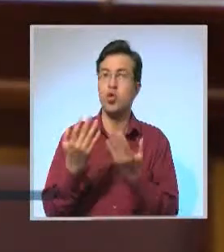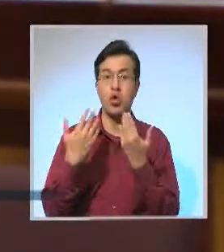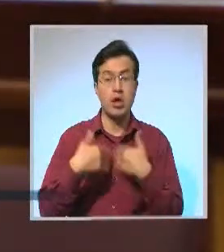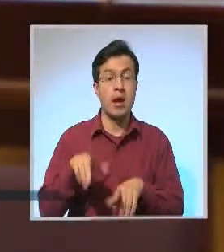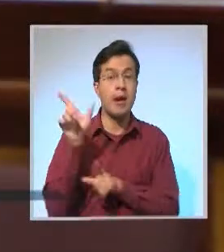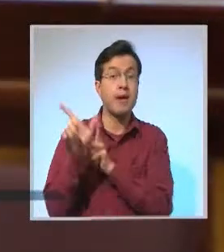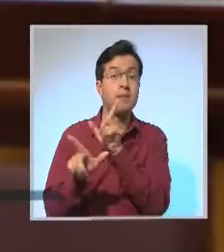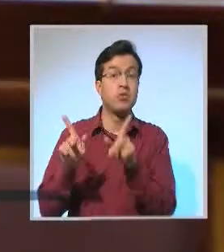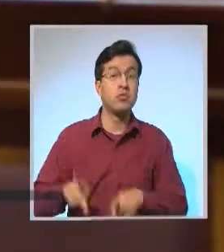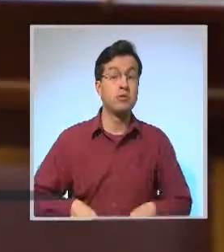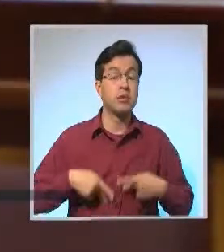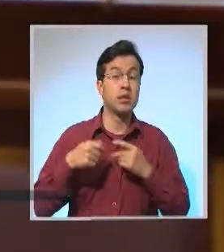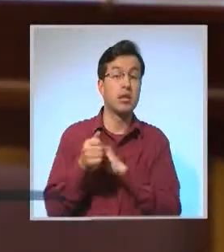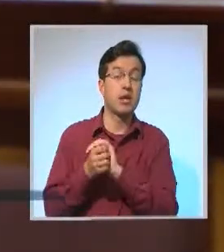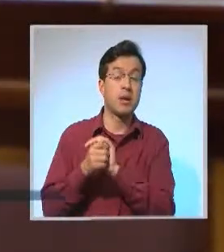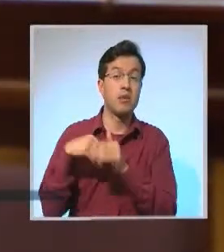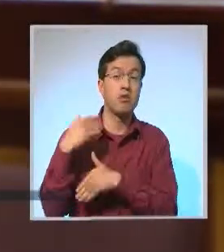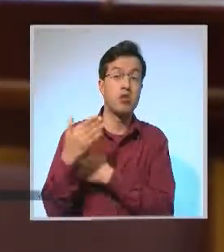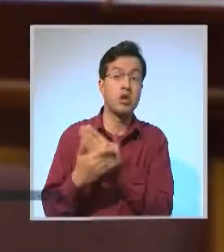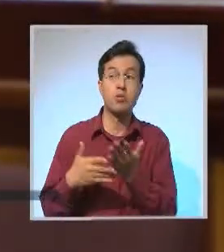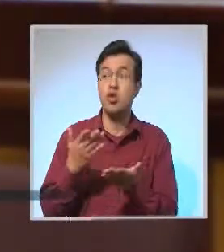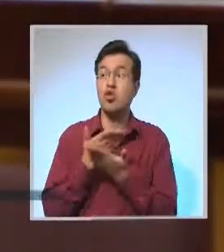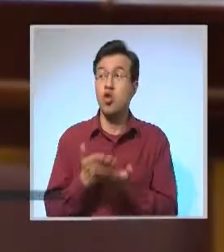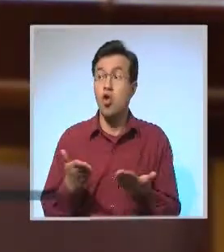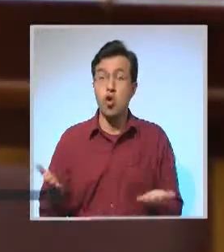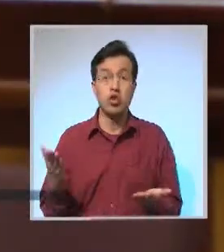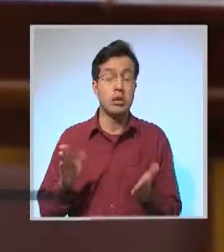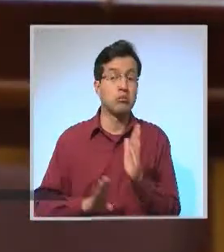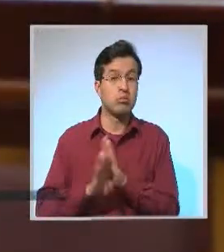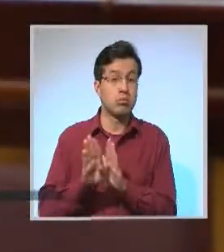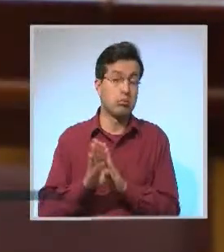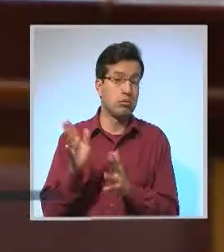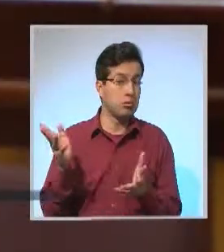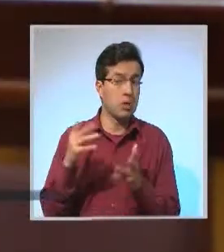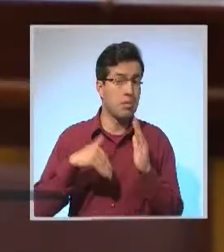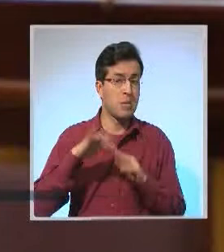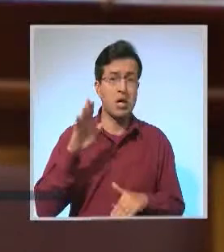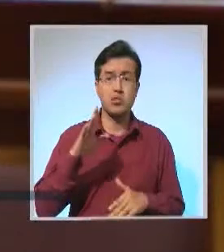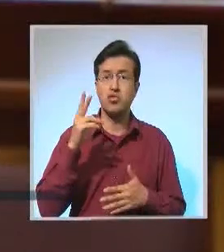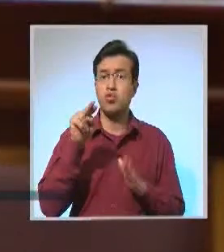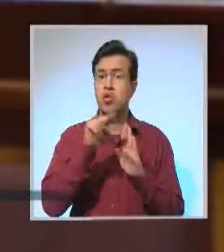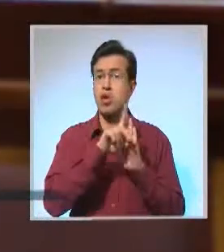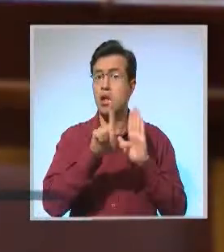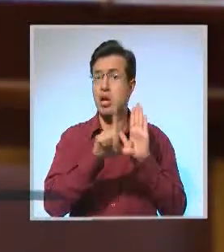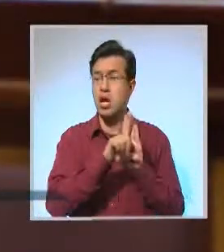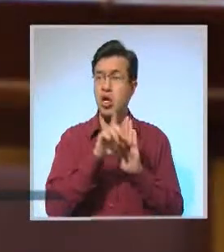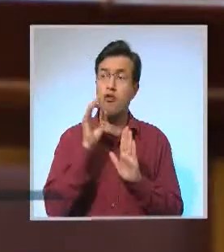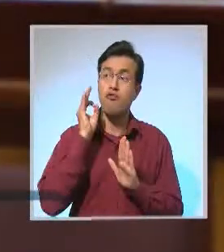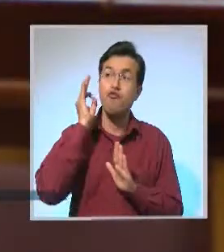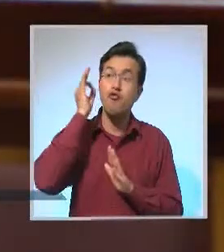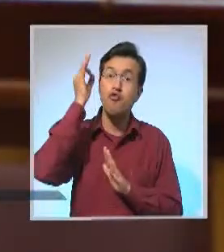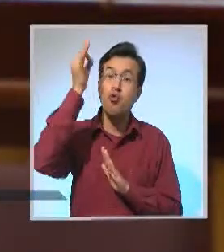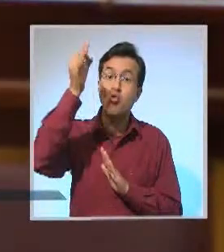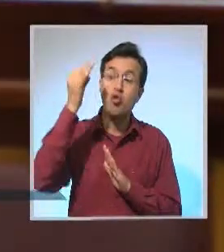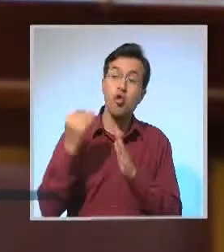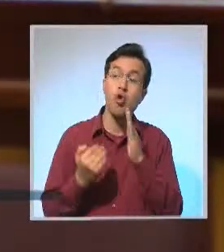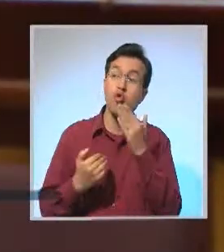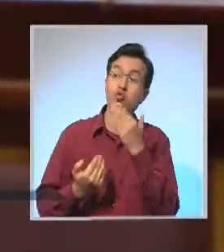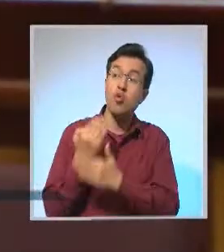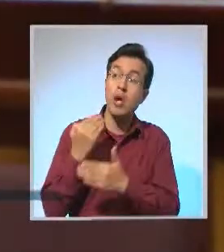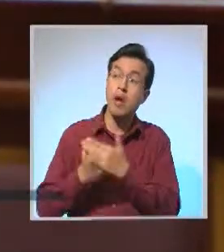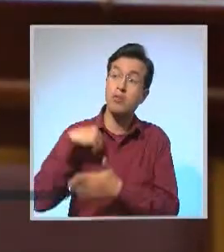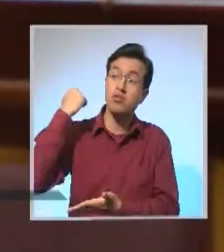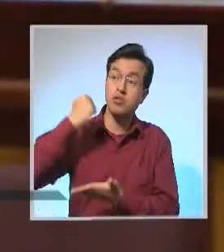habitantes de galápagos no pierdan su poder adquisitivo además de esta norma rige para las futuras contrataciones quienes